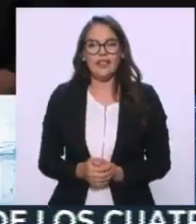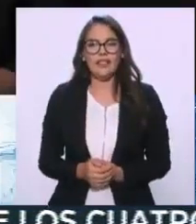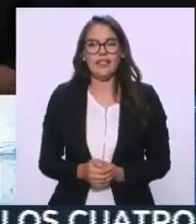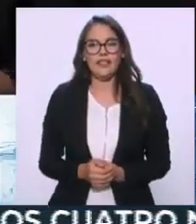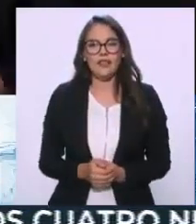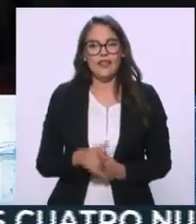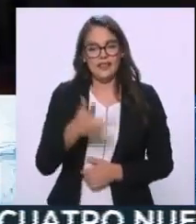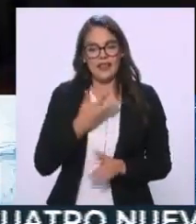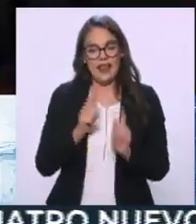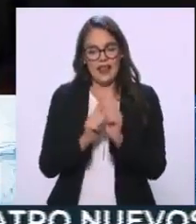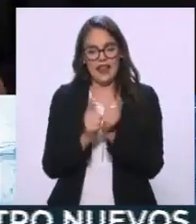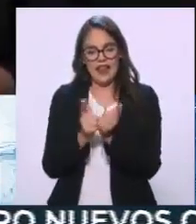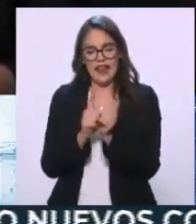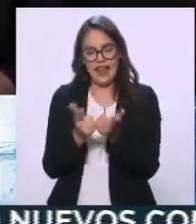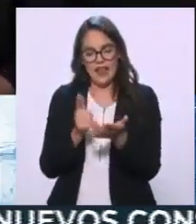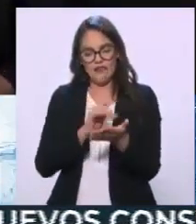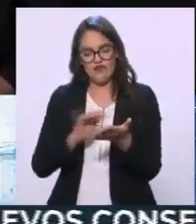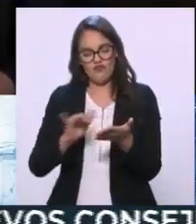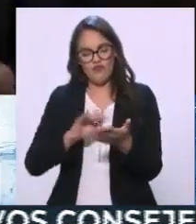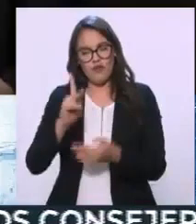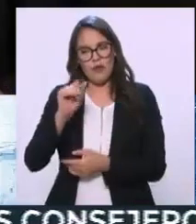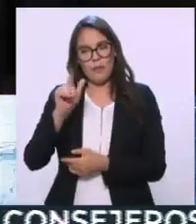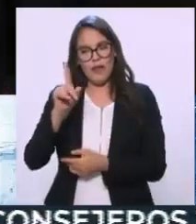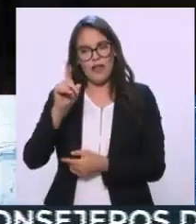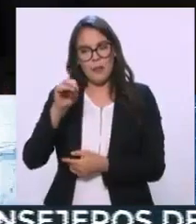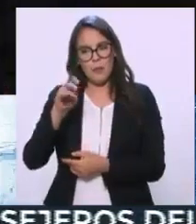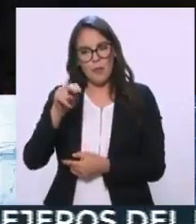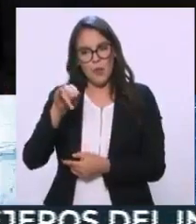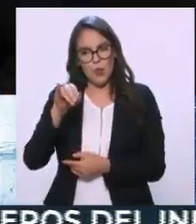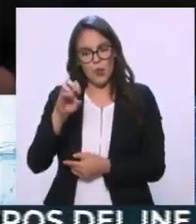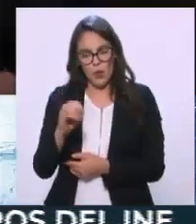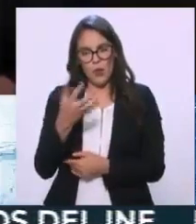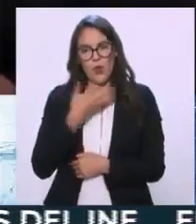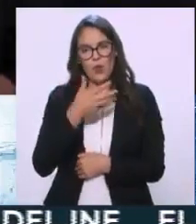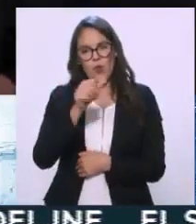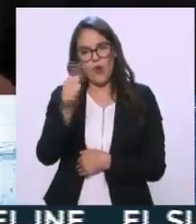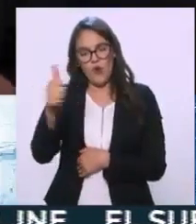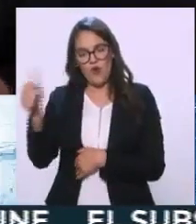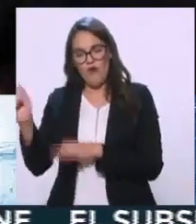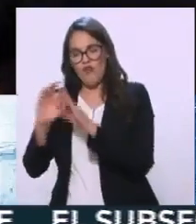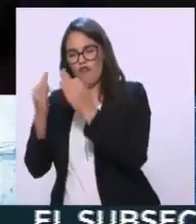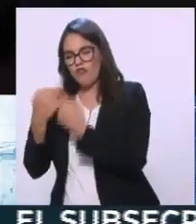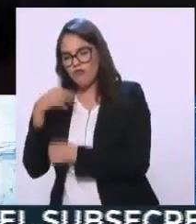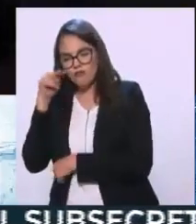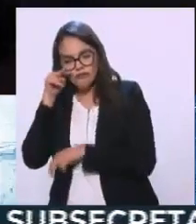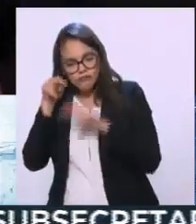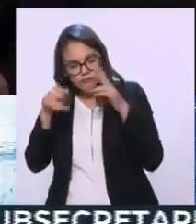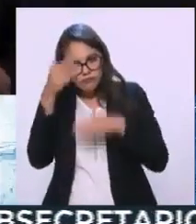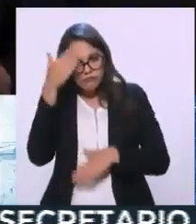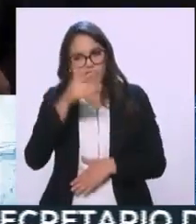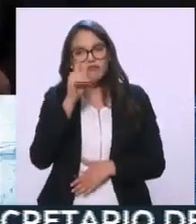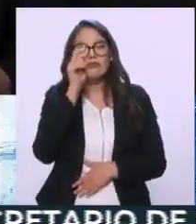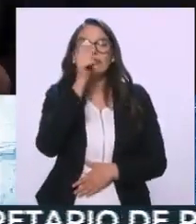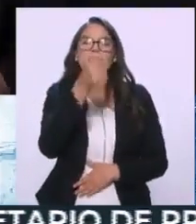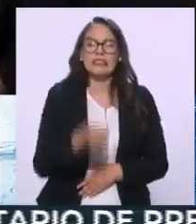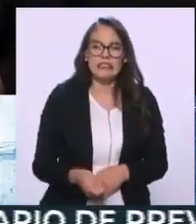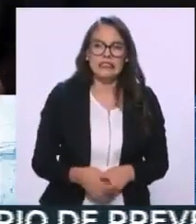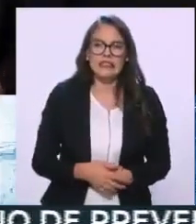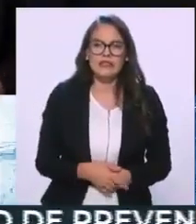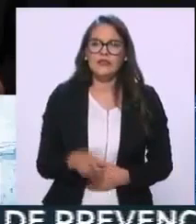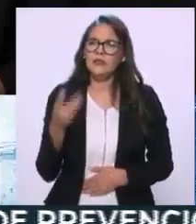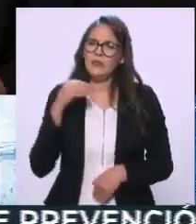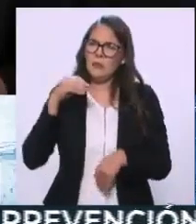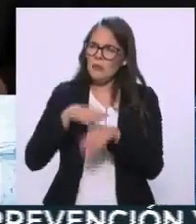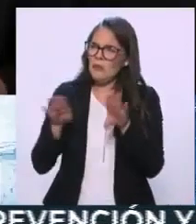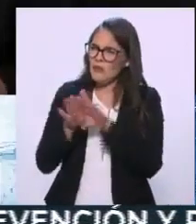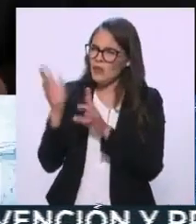En tu libro, Pandemonium, y en estos espacios de reflexión que has generado con distintos intelectuales, un poco pones en